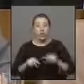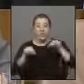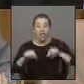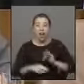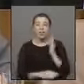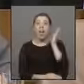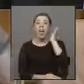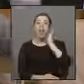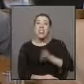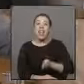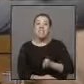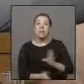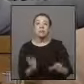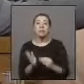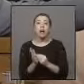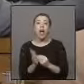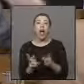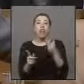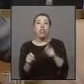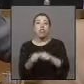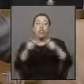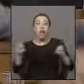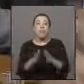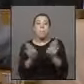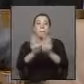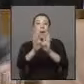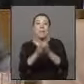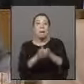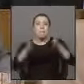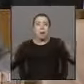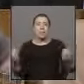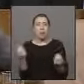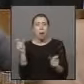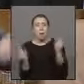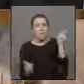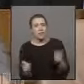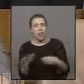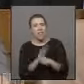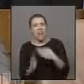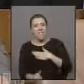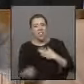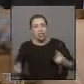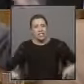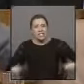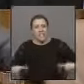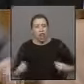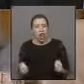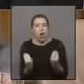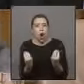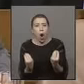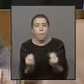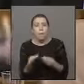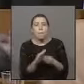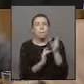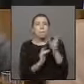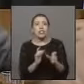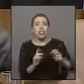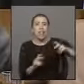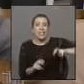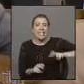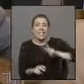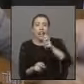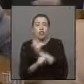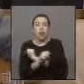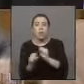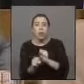adelante tienen que contemplar el doble ancho de la puerta. ¿Cómo una persona pasa al baño con la silla de ruedas? ¿Cómo una persona sube una escala si